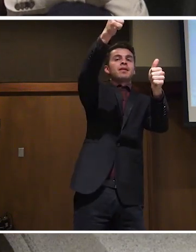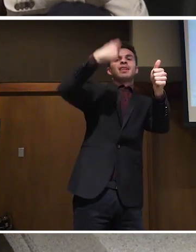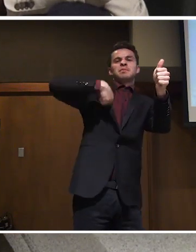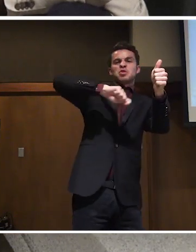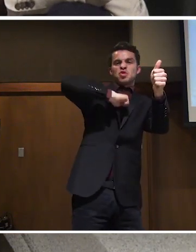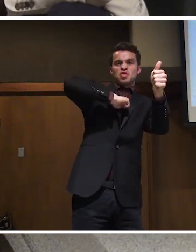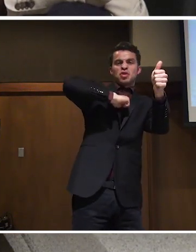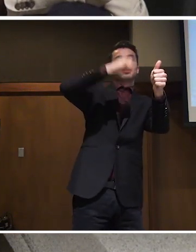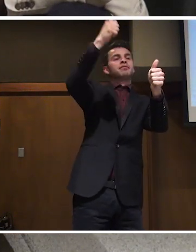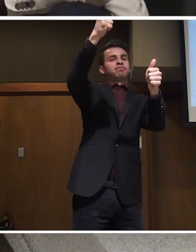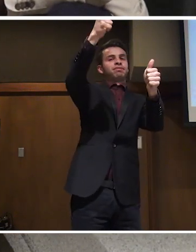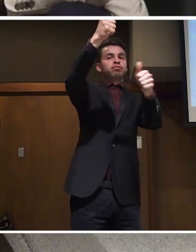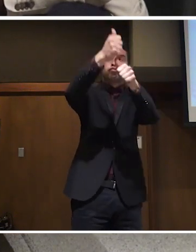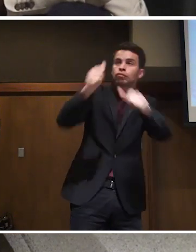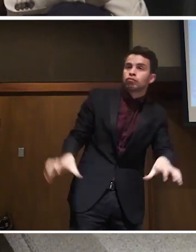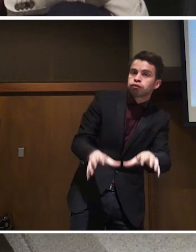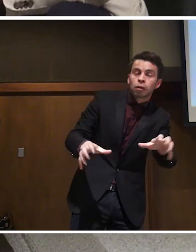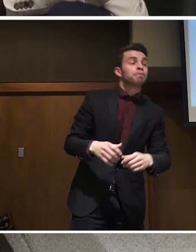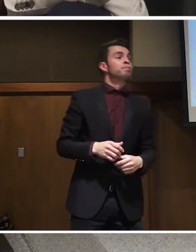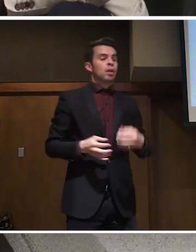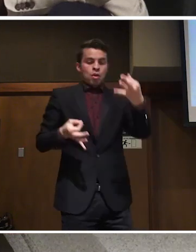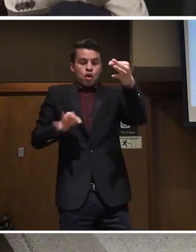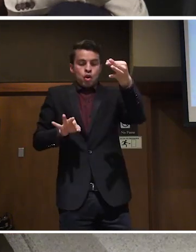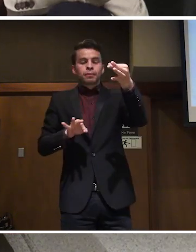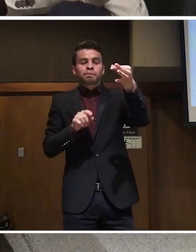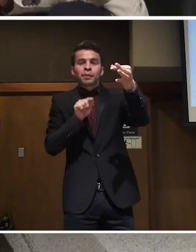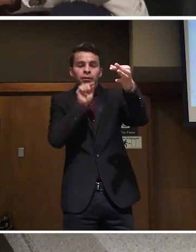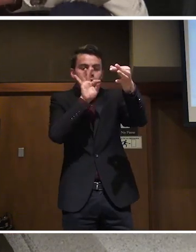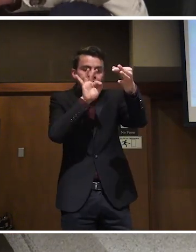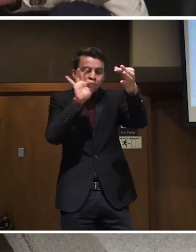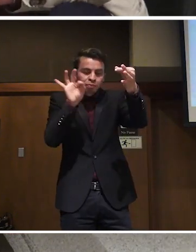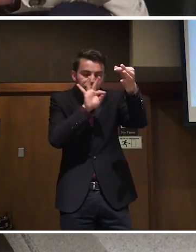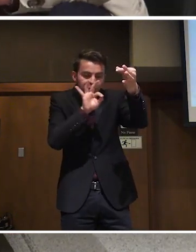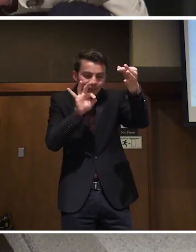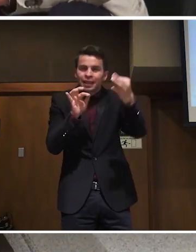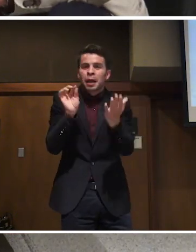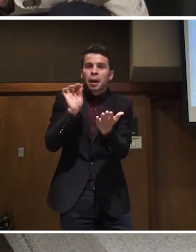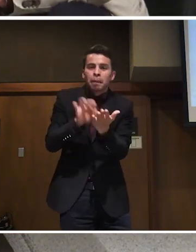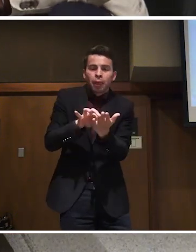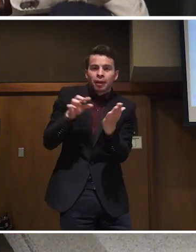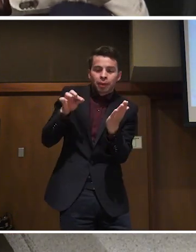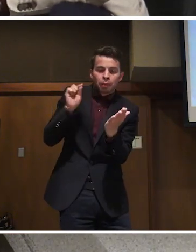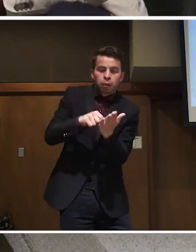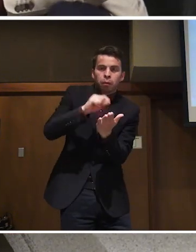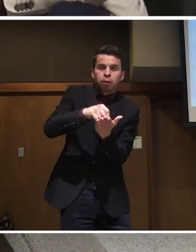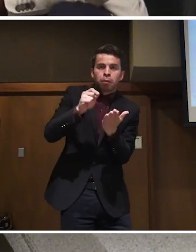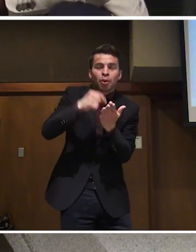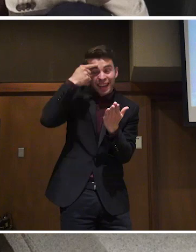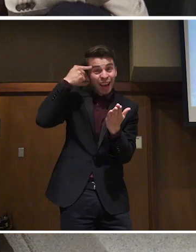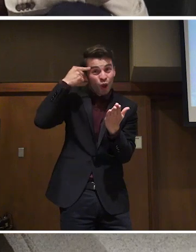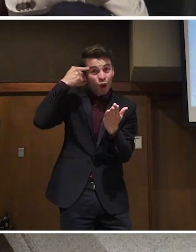manda unos papeles blancos con unas manchitas negras y dice él, y la gente a donde llega ese